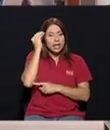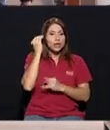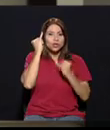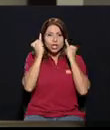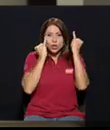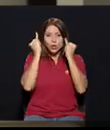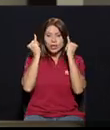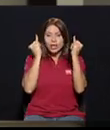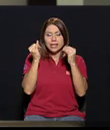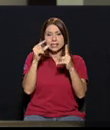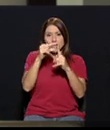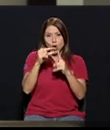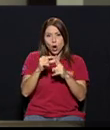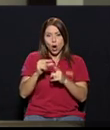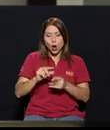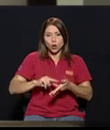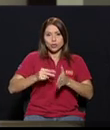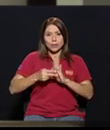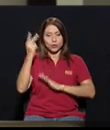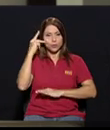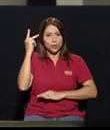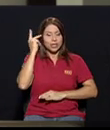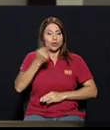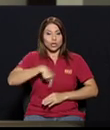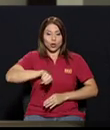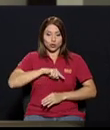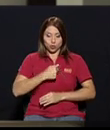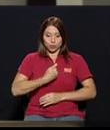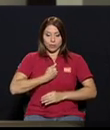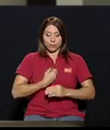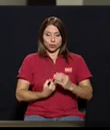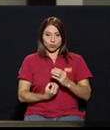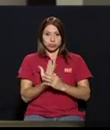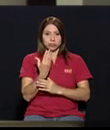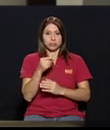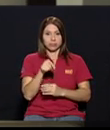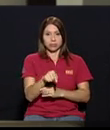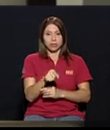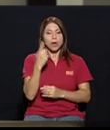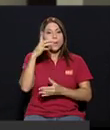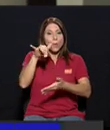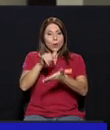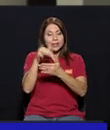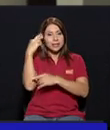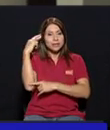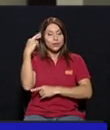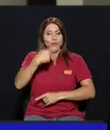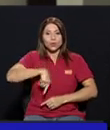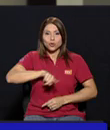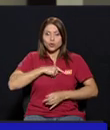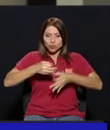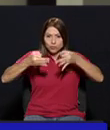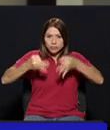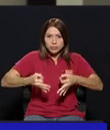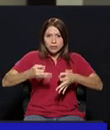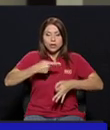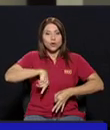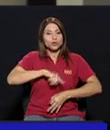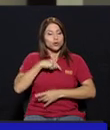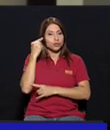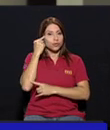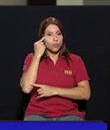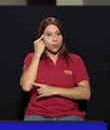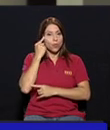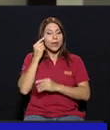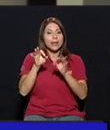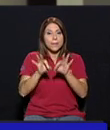criterios, ideologías y conceptos políticos que formamos a lo interno del movimiento estudiantil. Entonces, es por eso que nosotros también reafirmamos y reflexionamos